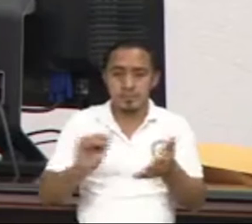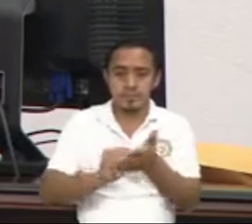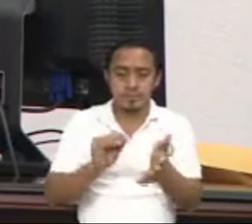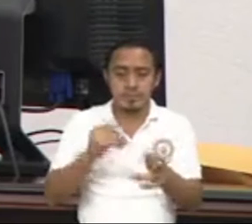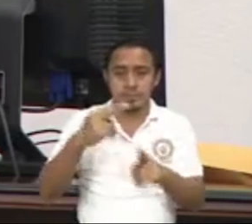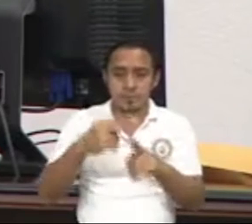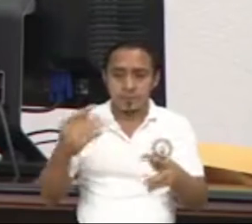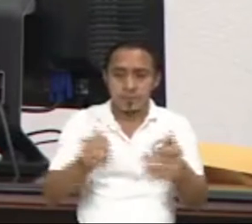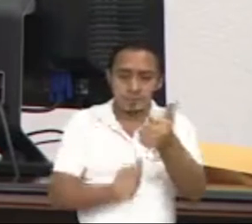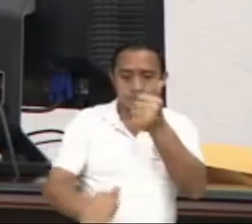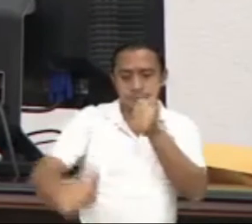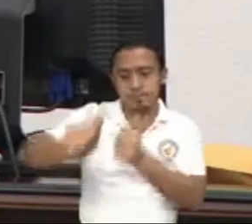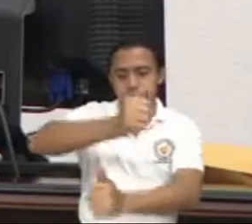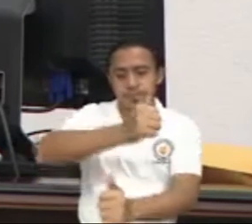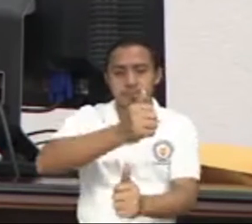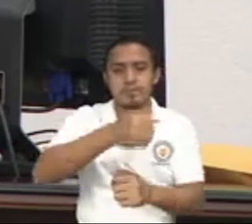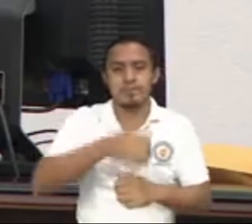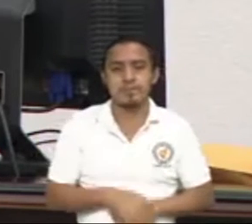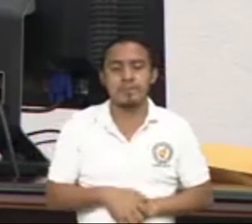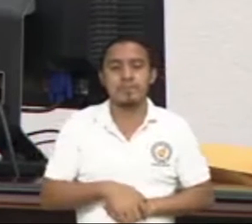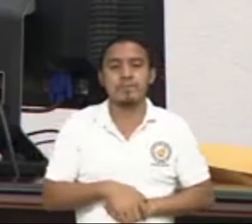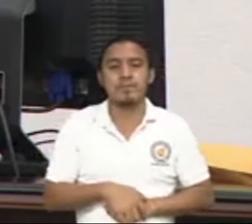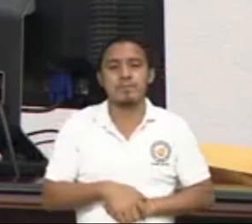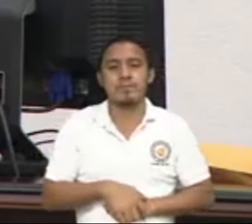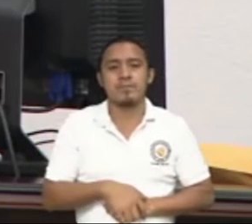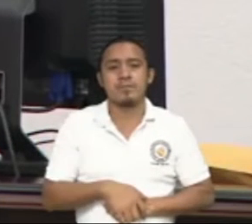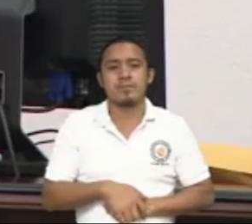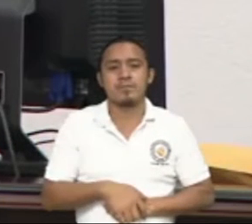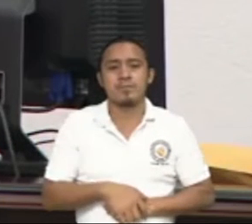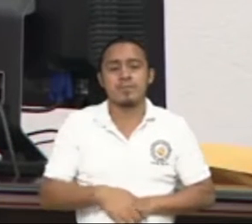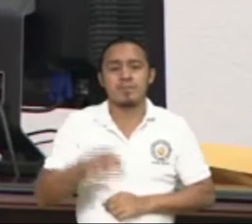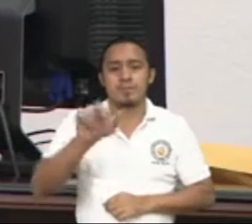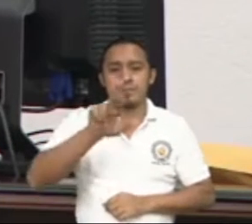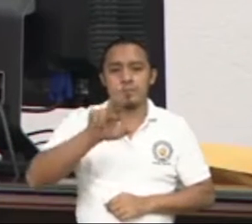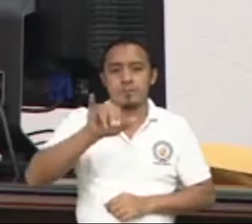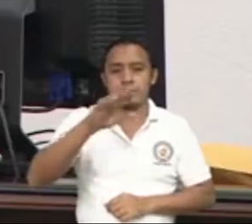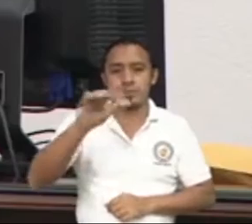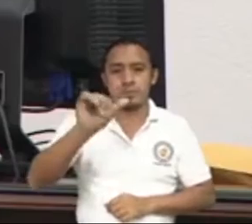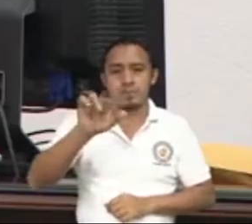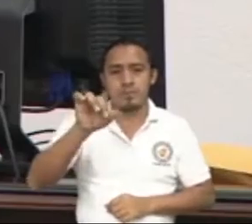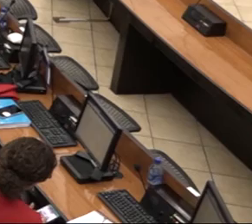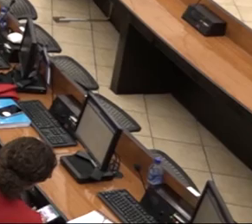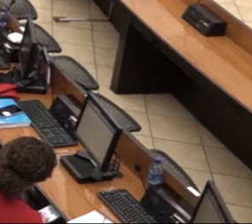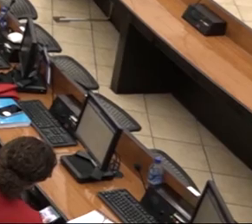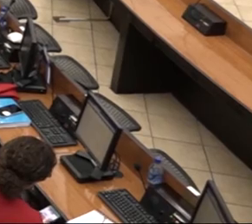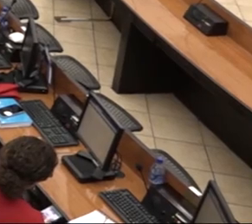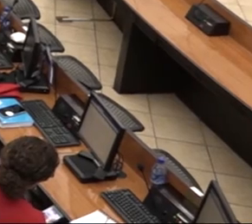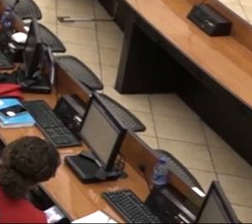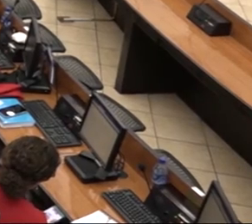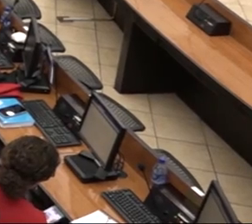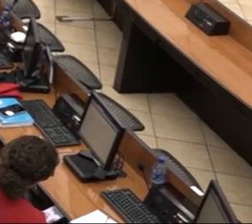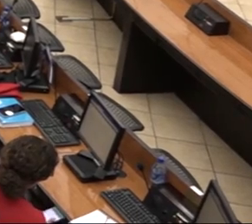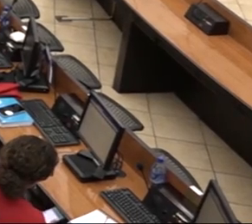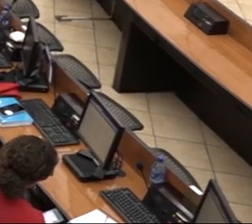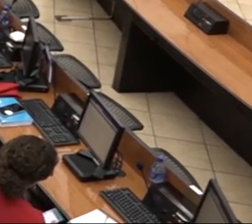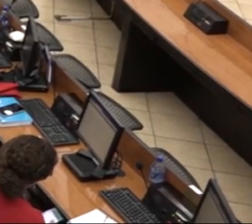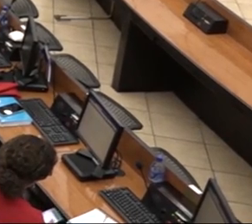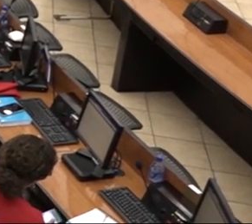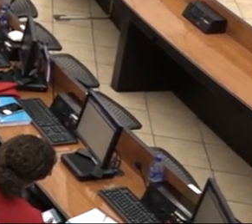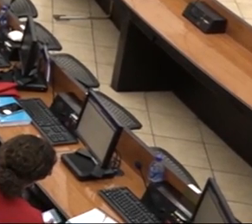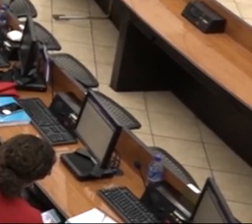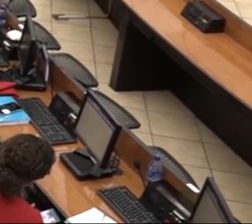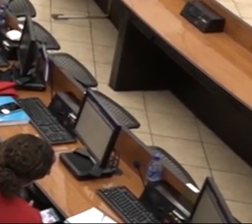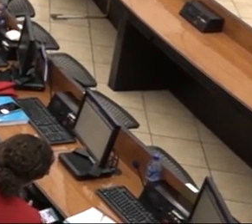a nombrar en su sustitución al compañero Ricardo Coronel Caus. Asimismo, se aprobó la ley